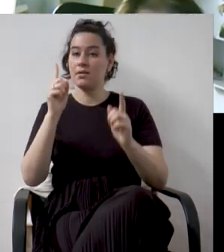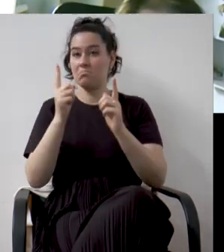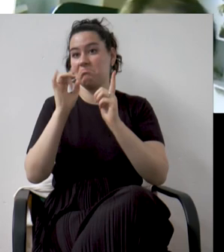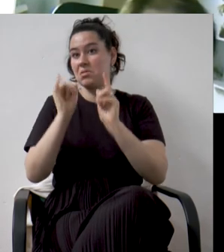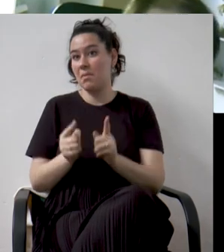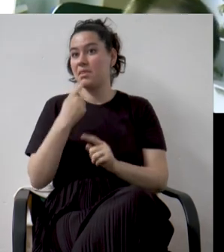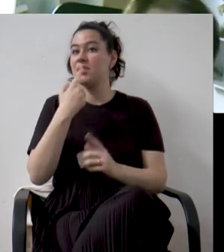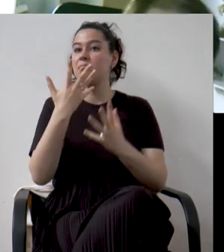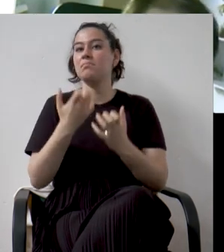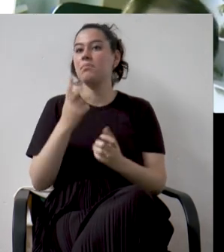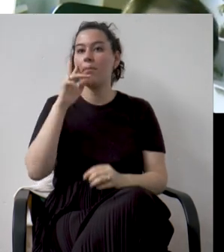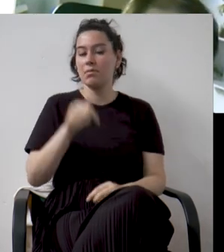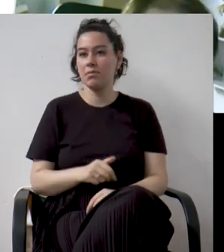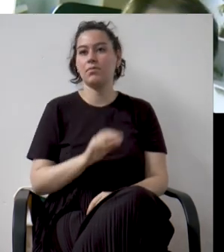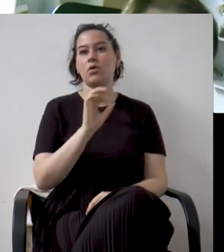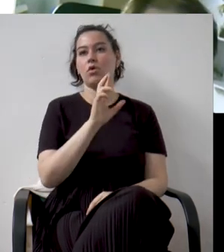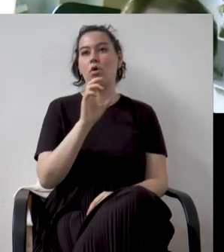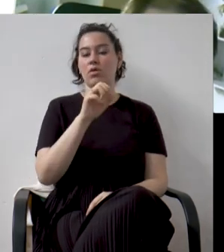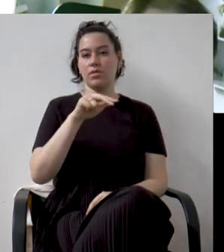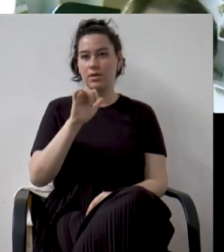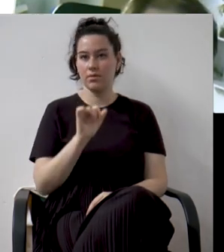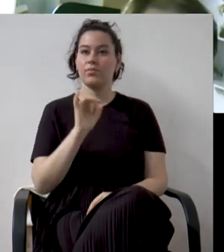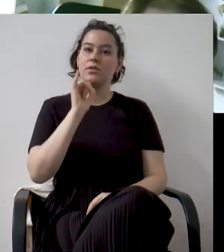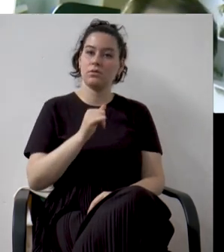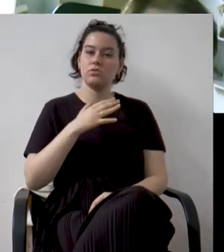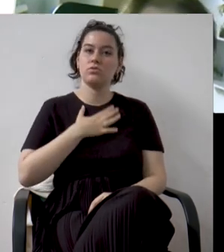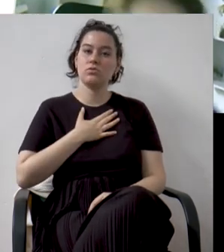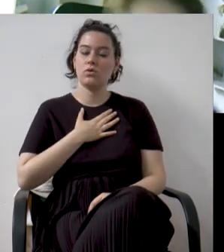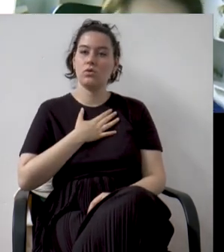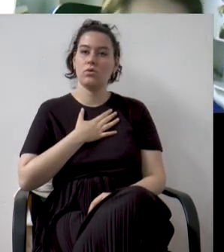decir. Adelante, Rodney. Sí, yo quería